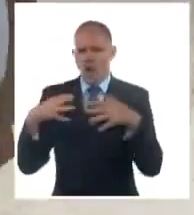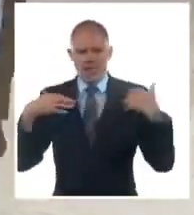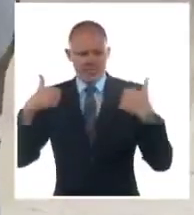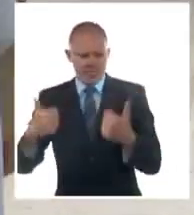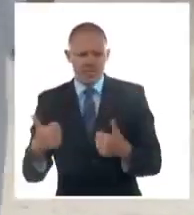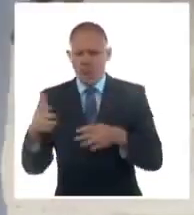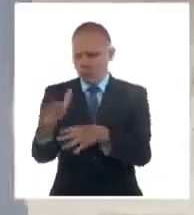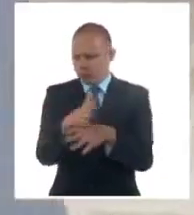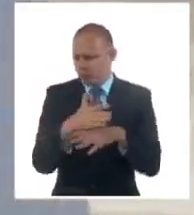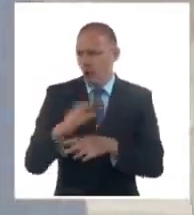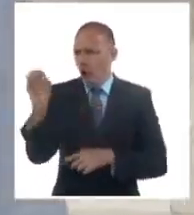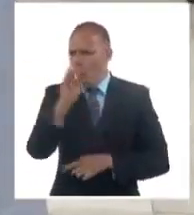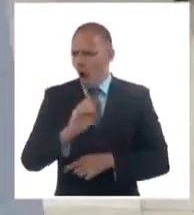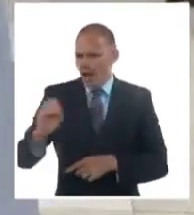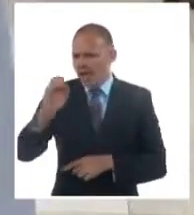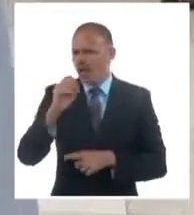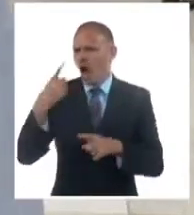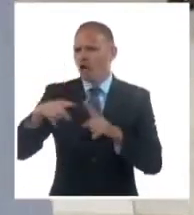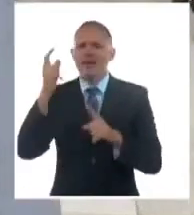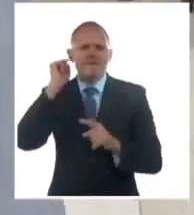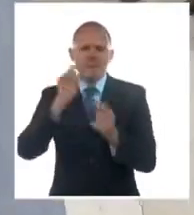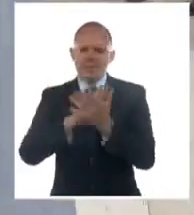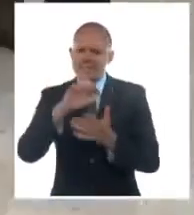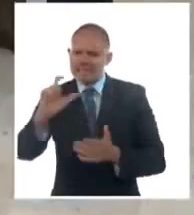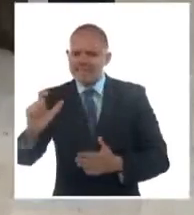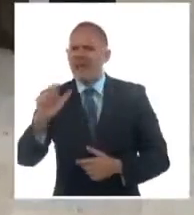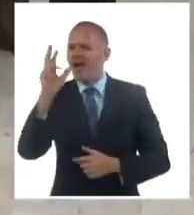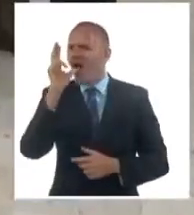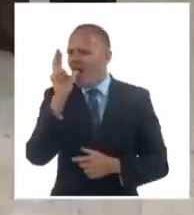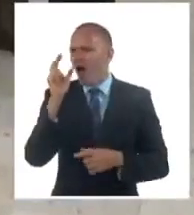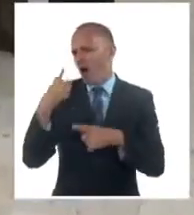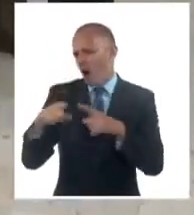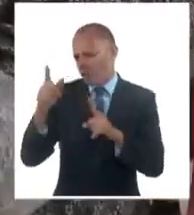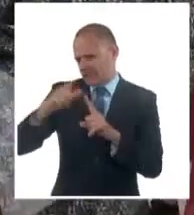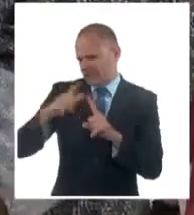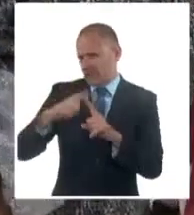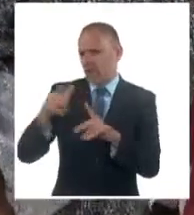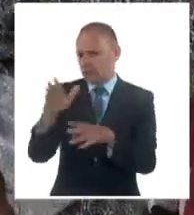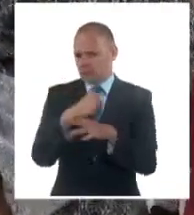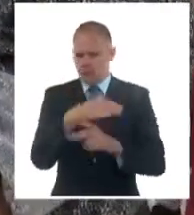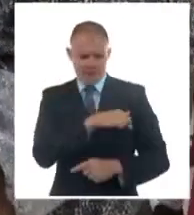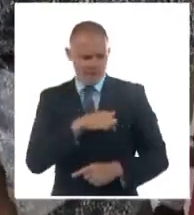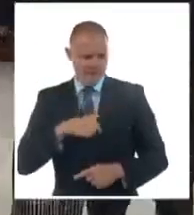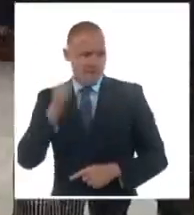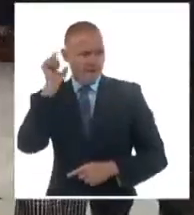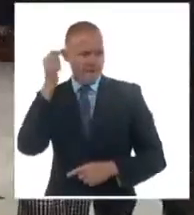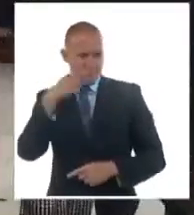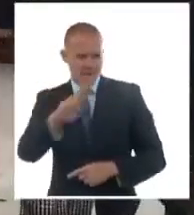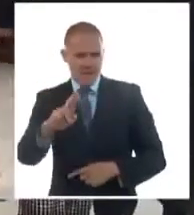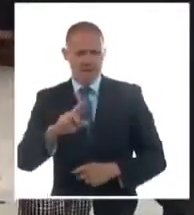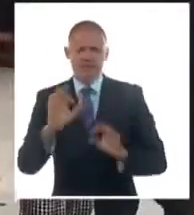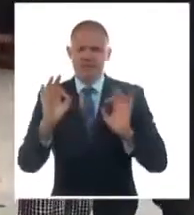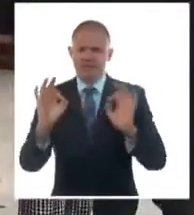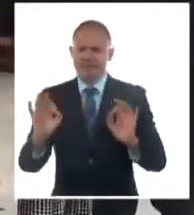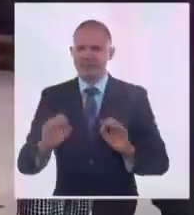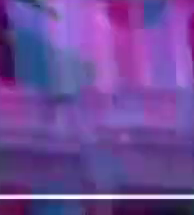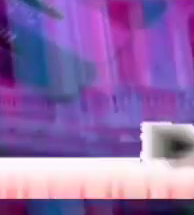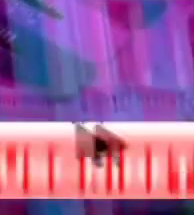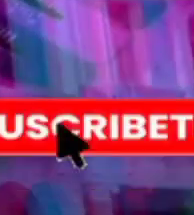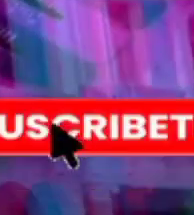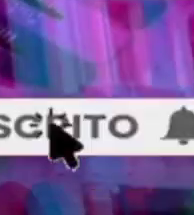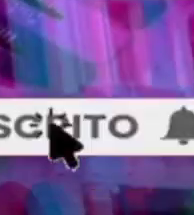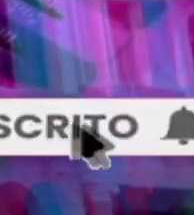Estado, las organizaciones políticas y de masas, las FARC y el MININ. Sin Castillo, para el Sistema